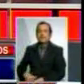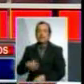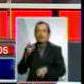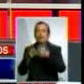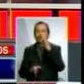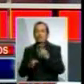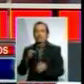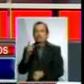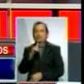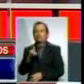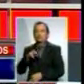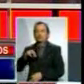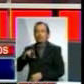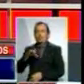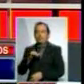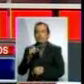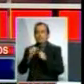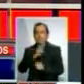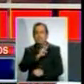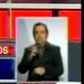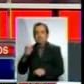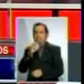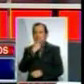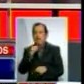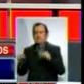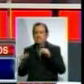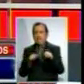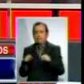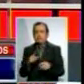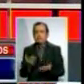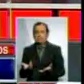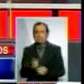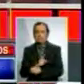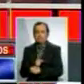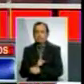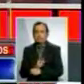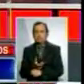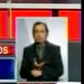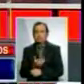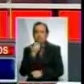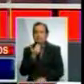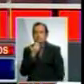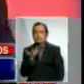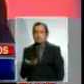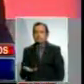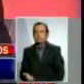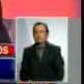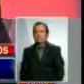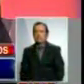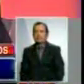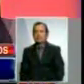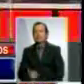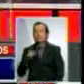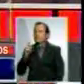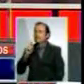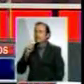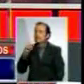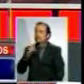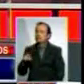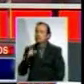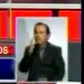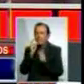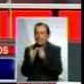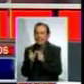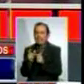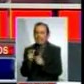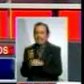muñoz quien decía se puede hacer a través de internet y es un trámite digamos sencillo superintendente nosotros